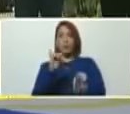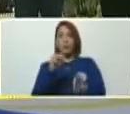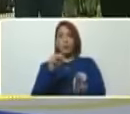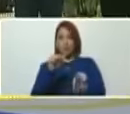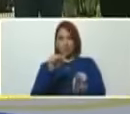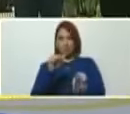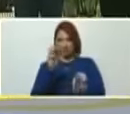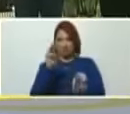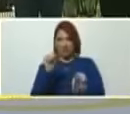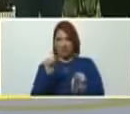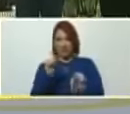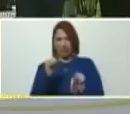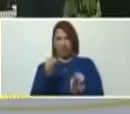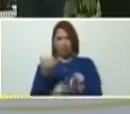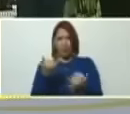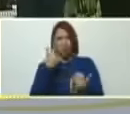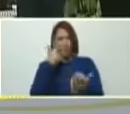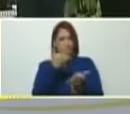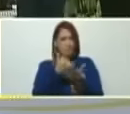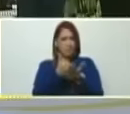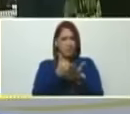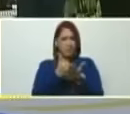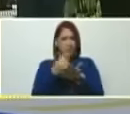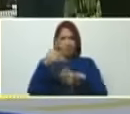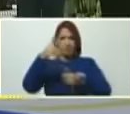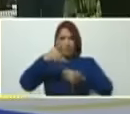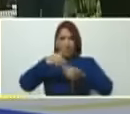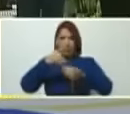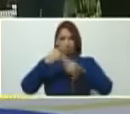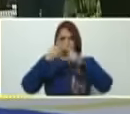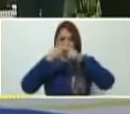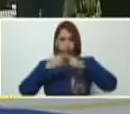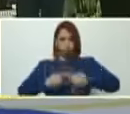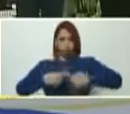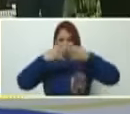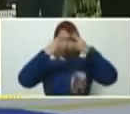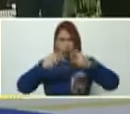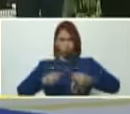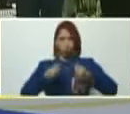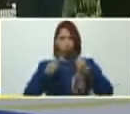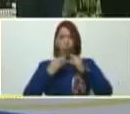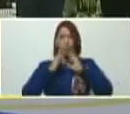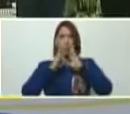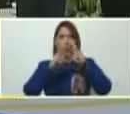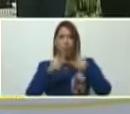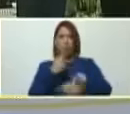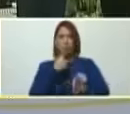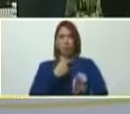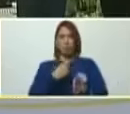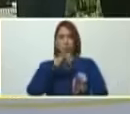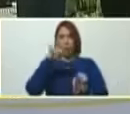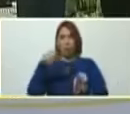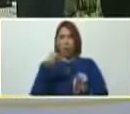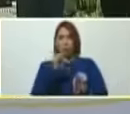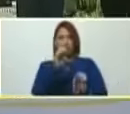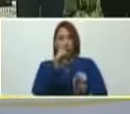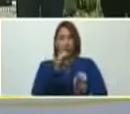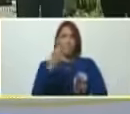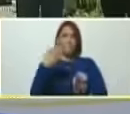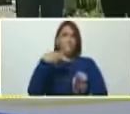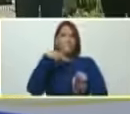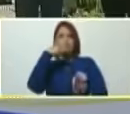punta. Ahora, fíjense ustedes estos datos, un dato, como diría José Vicente Rangel Padre, un